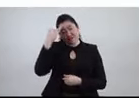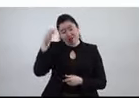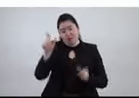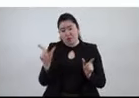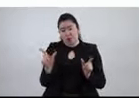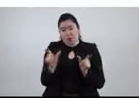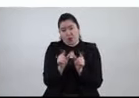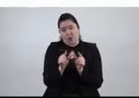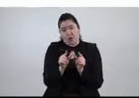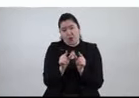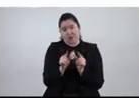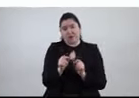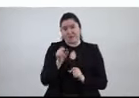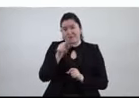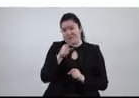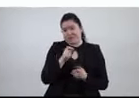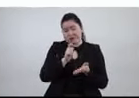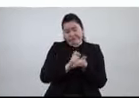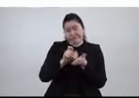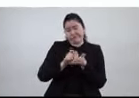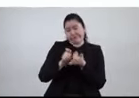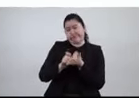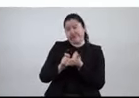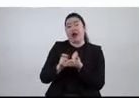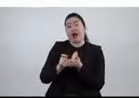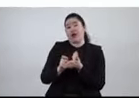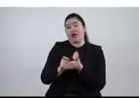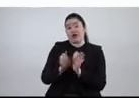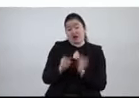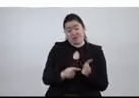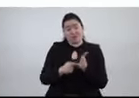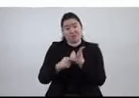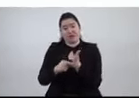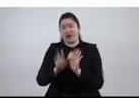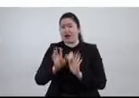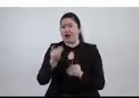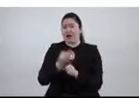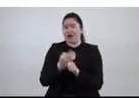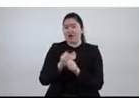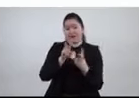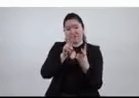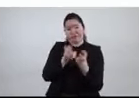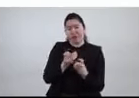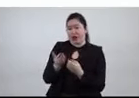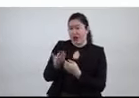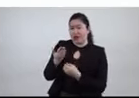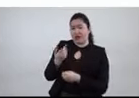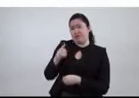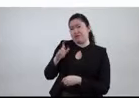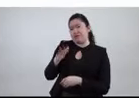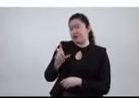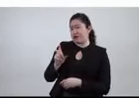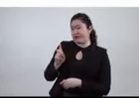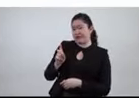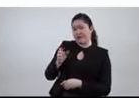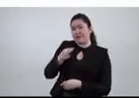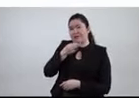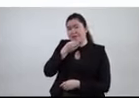de atención y registro manual. Entonces, estos dos documentos los pueden descargar ya a partir de hace cerca de media hora en